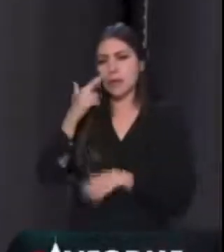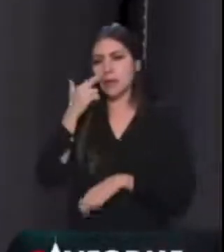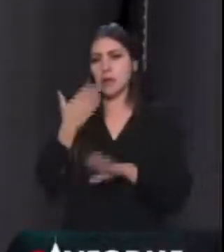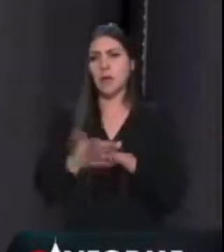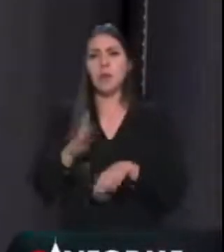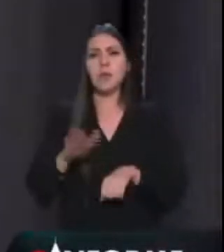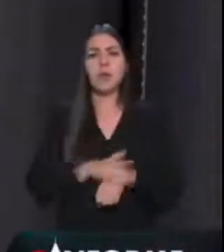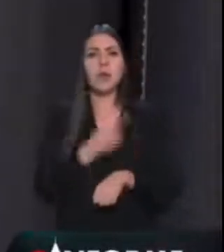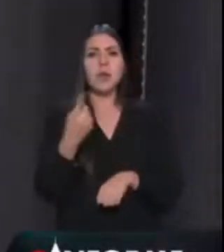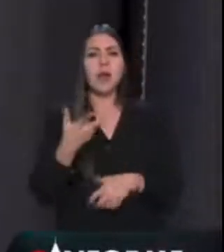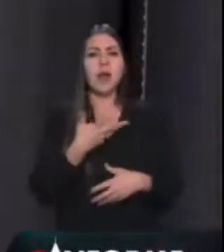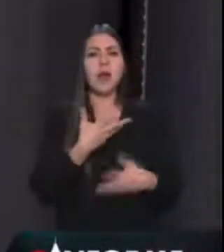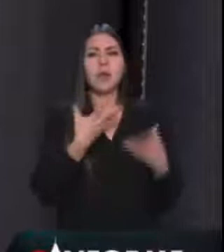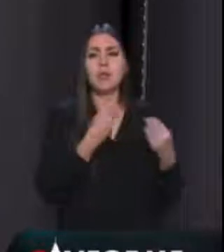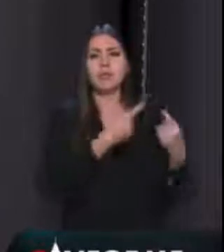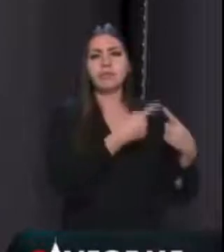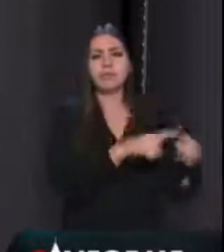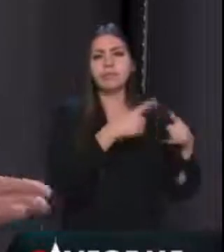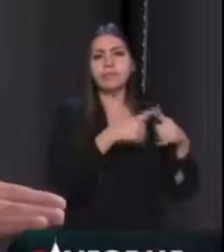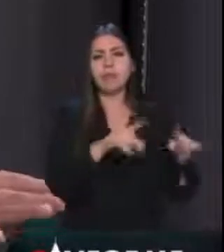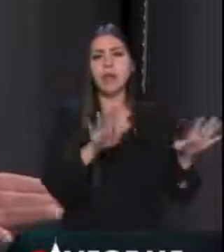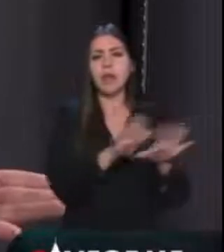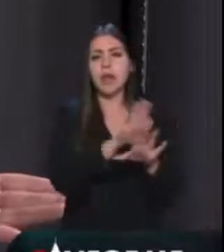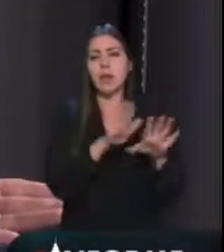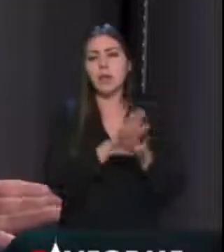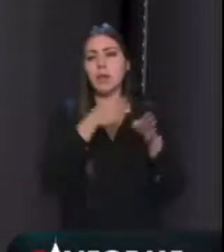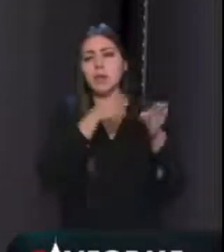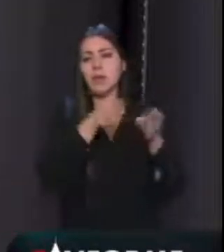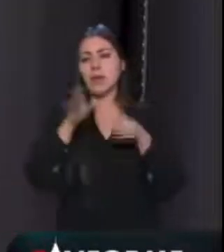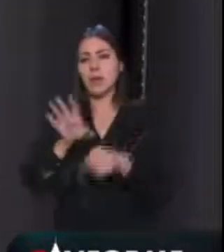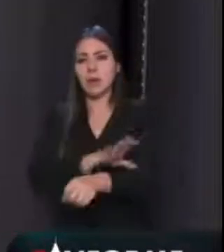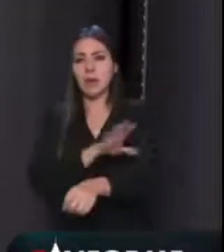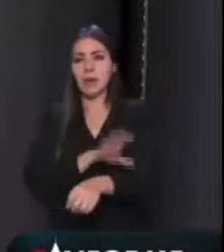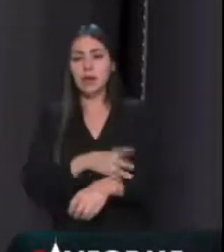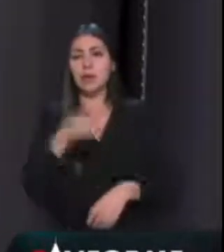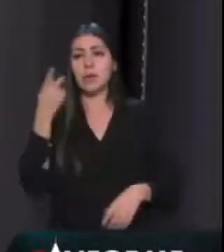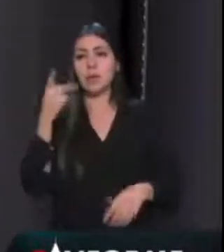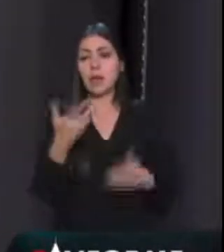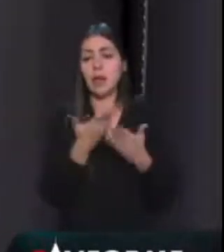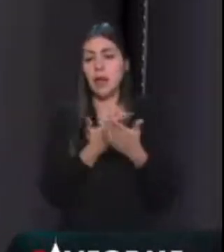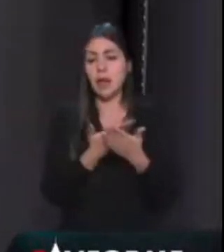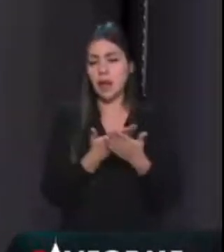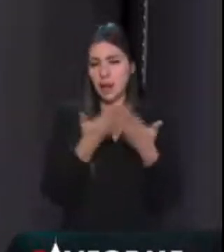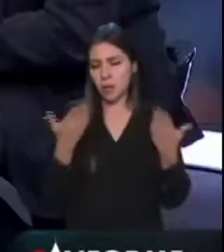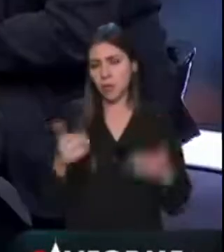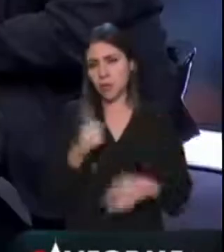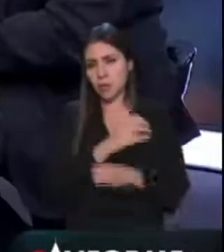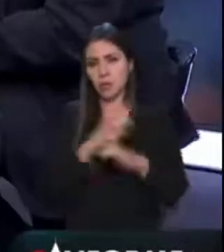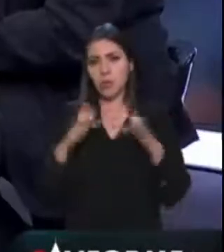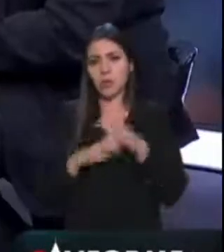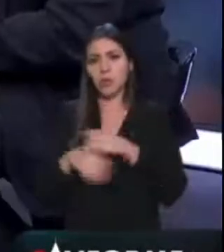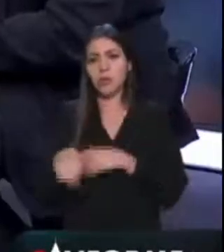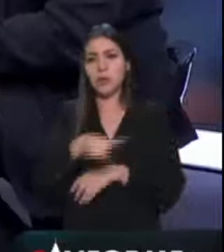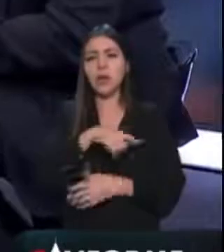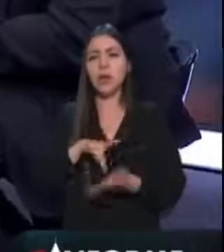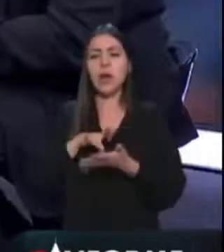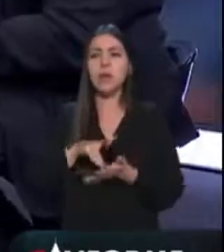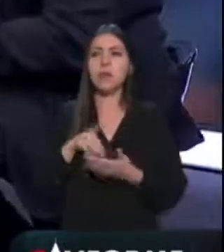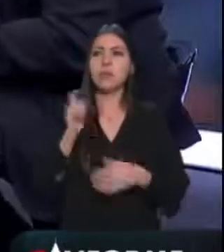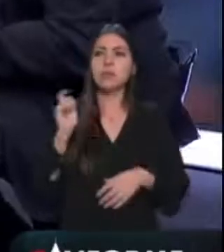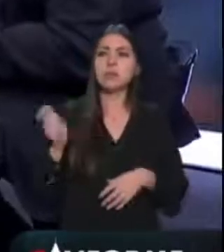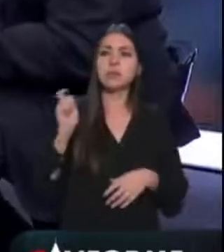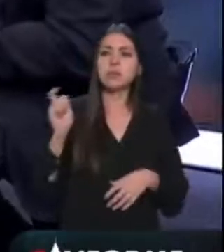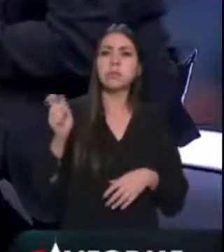transición energética. Ahora, hay que decirlo también, estamos subsidiando y hemos venido subsidiando a